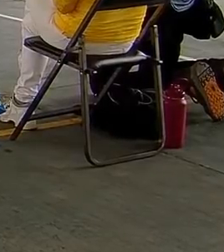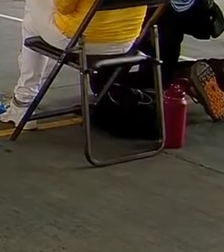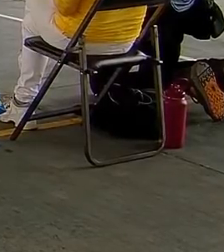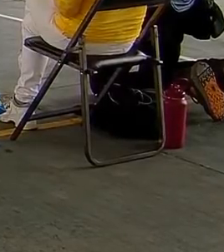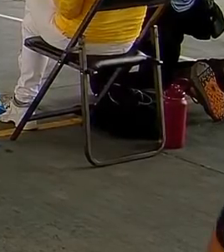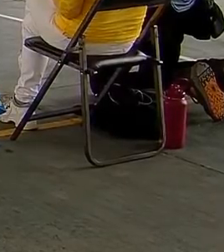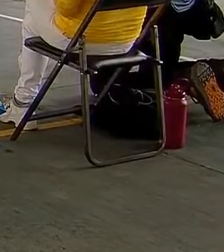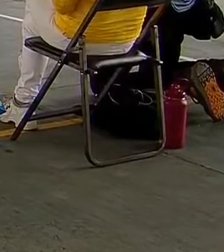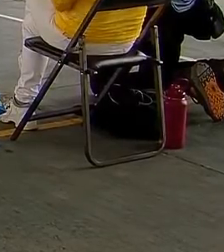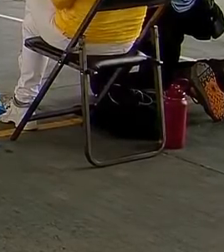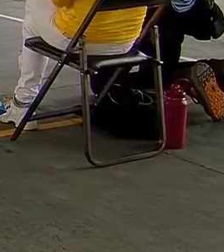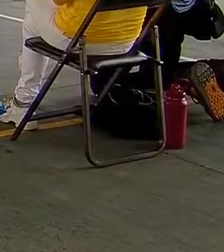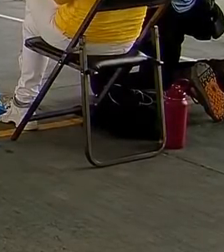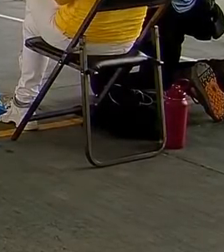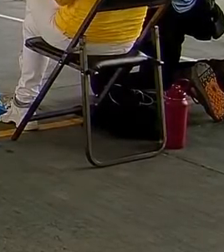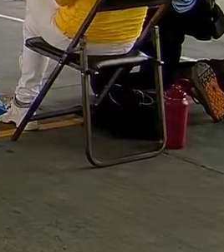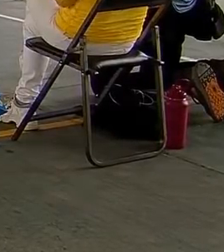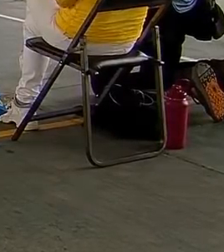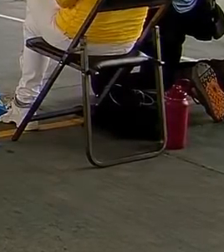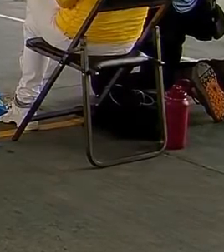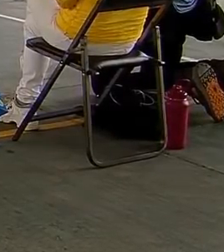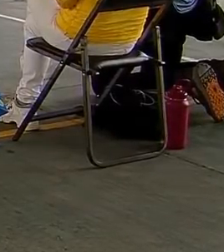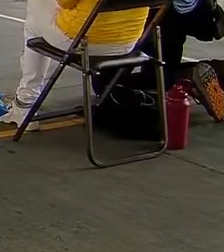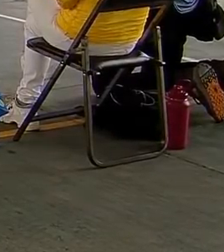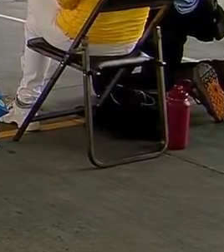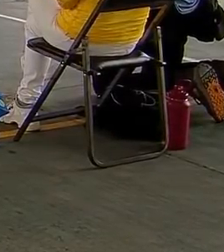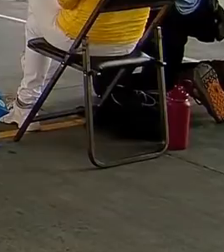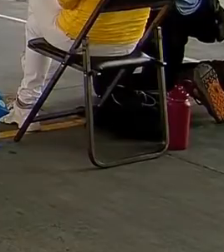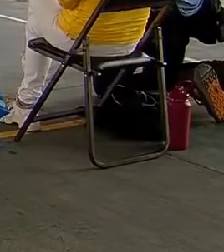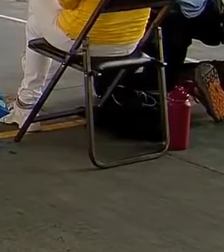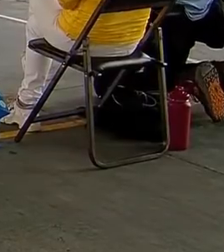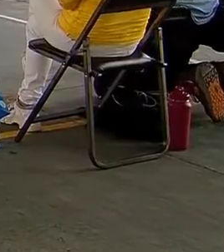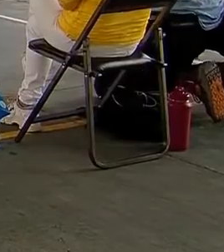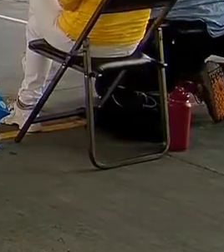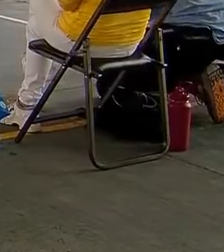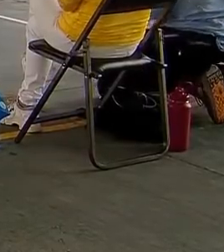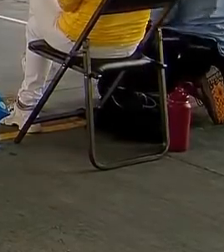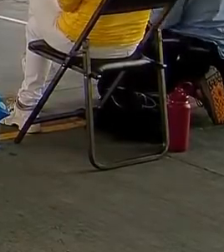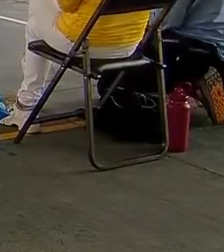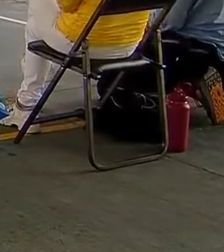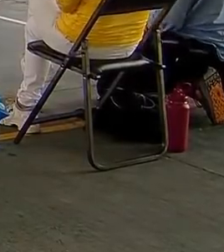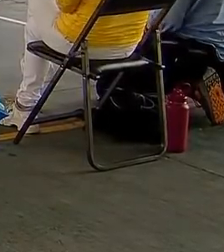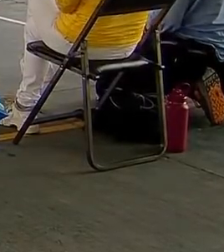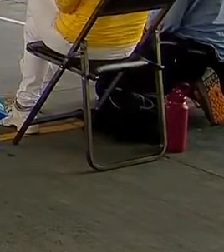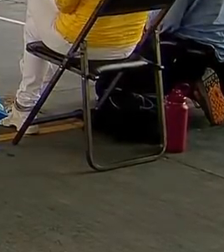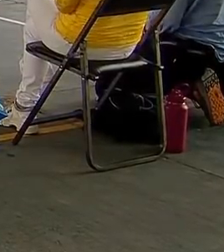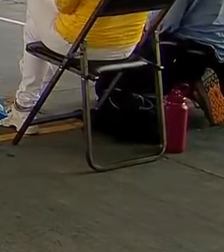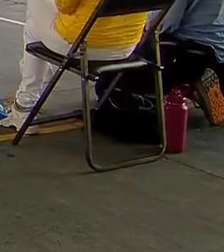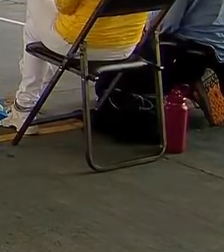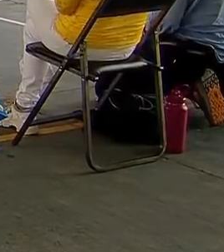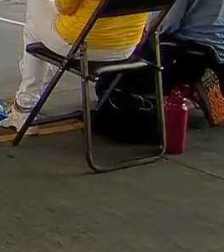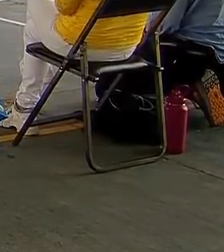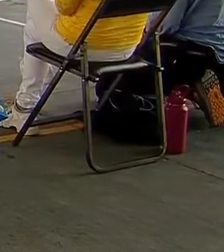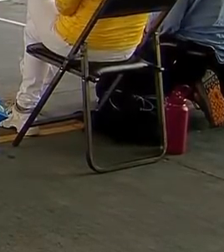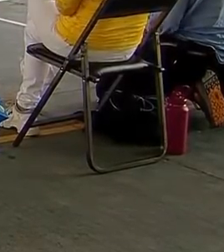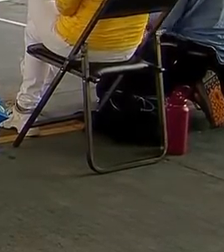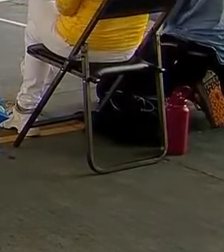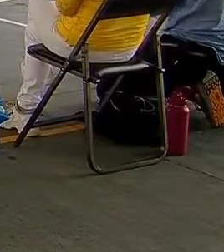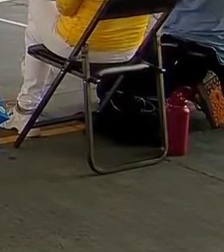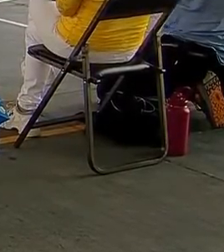caso de la venta de la planta de fertilizante que se pagaron 200 millones de dólares